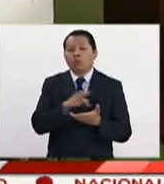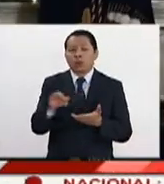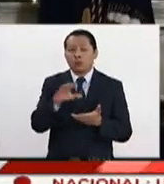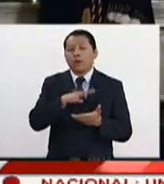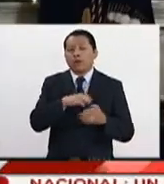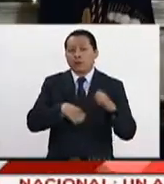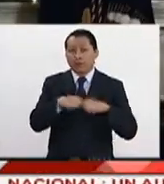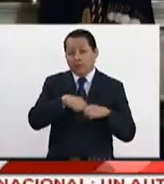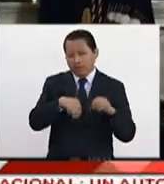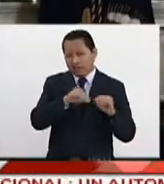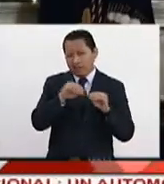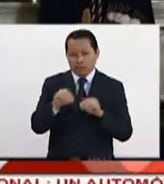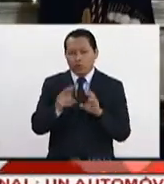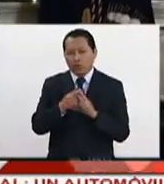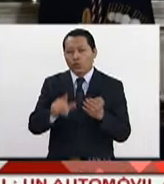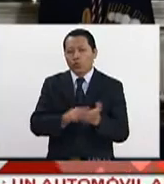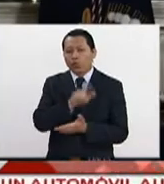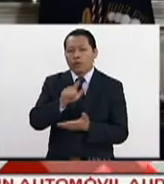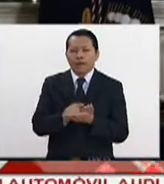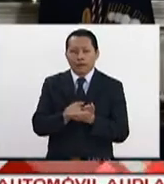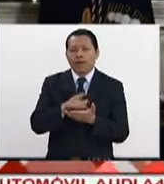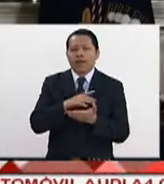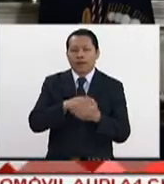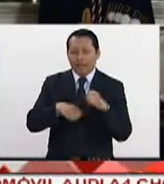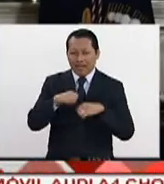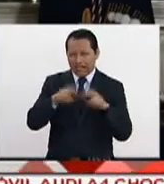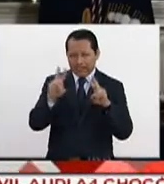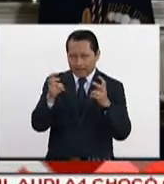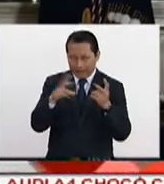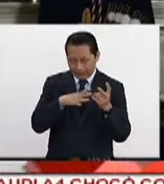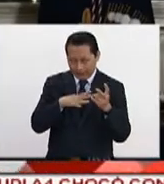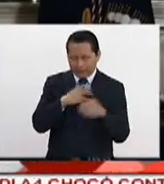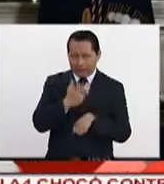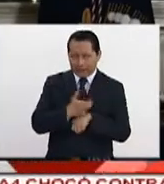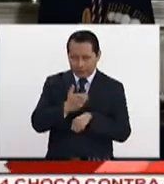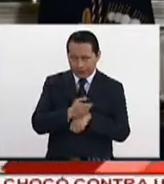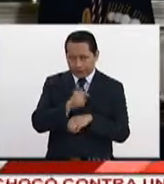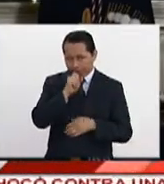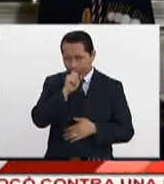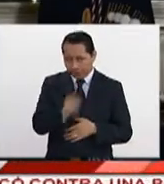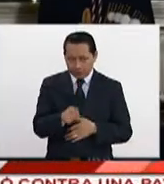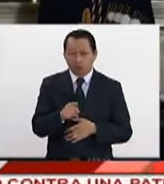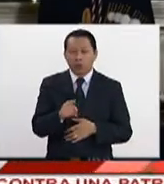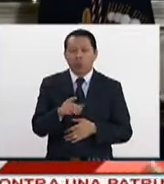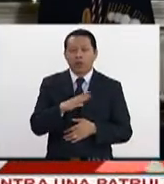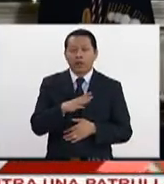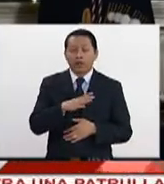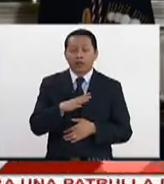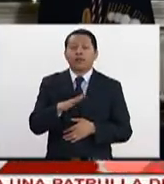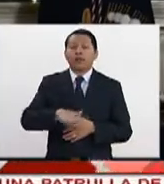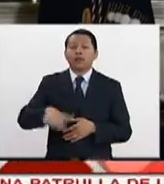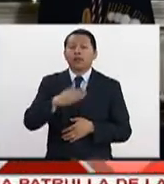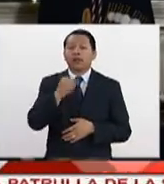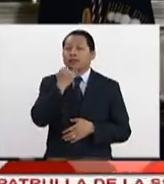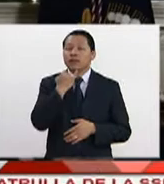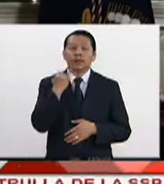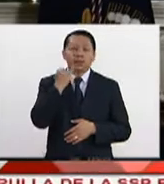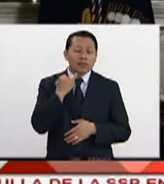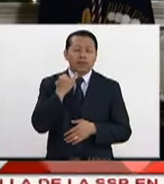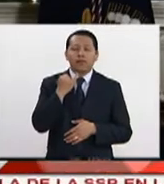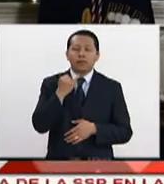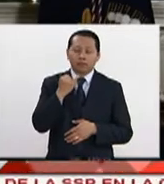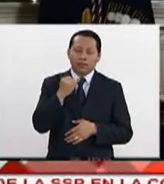la embajada. Se le conoce como la ley de la embajada estadounidense, en este caso en el Estado de Israel. Tiene